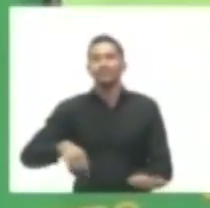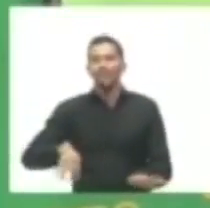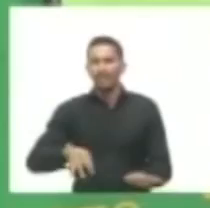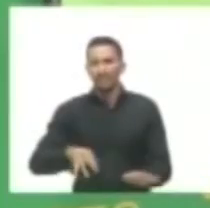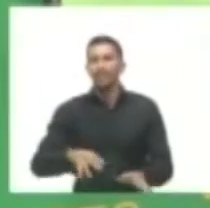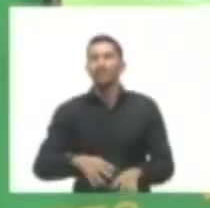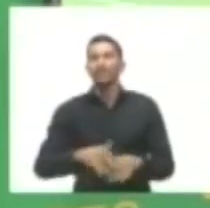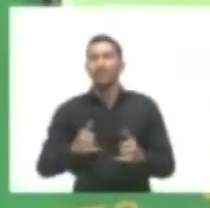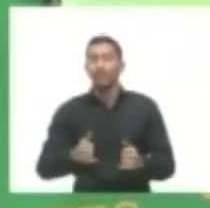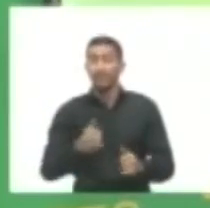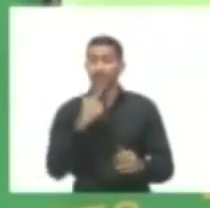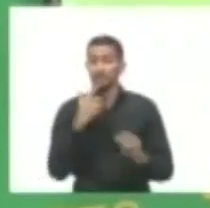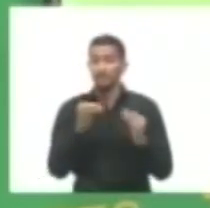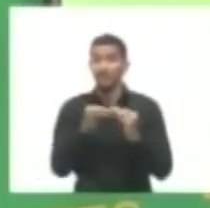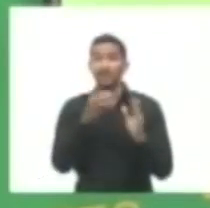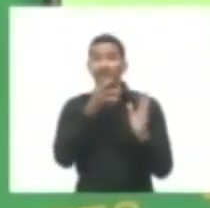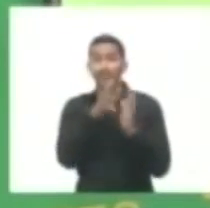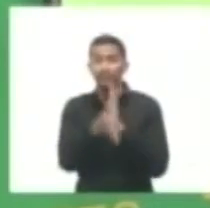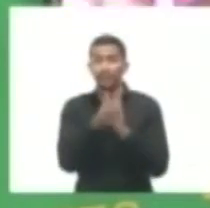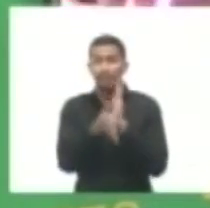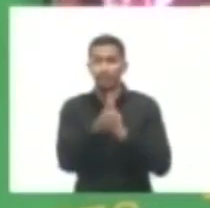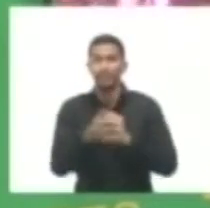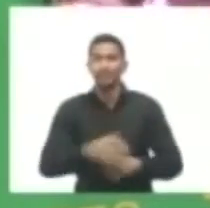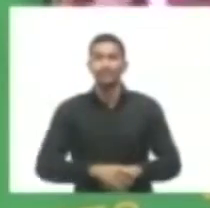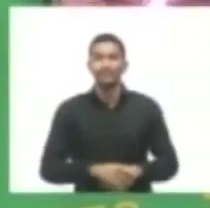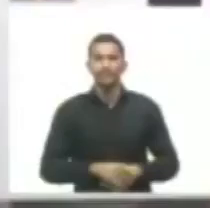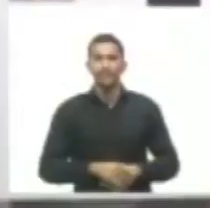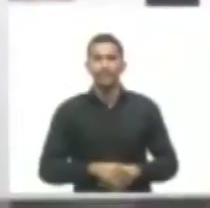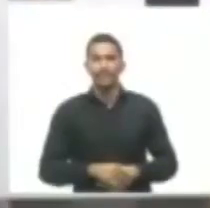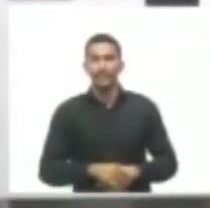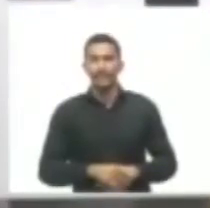toda la información. Adelante, Flor.